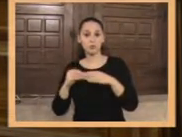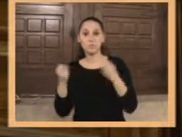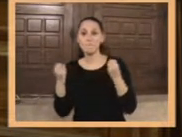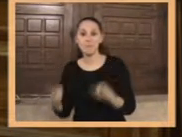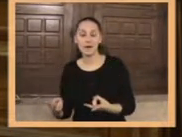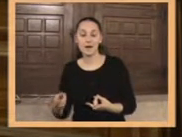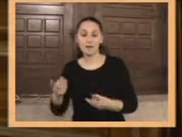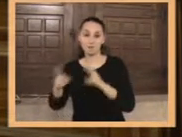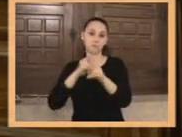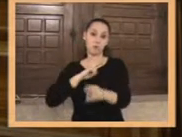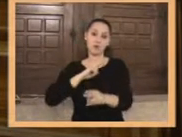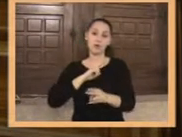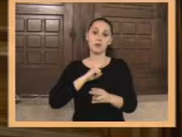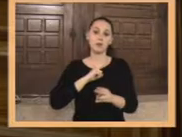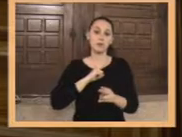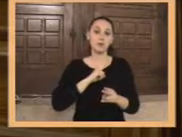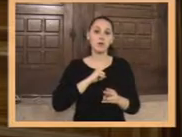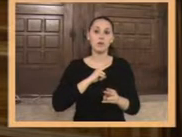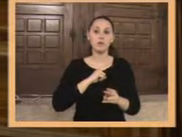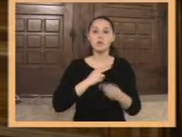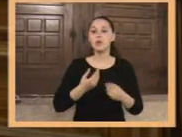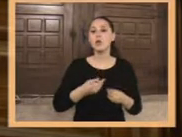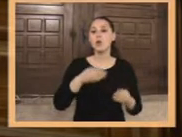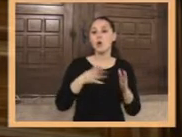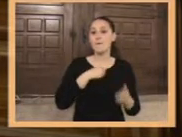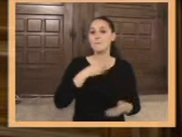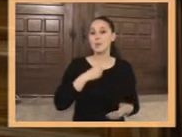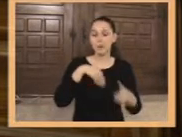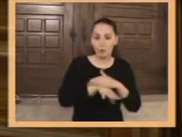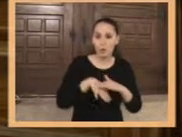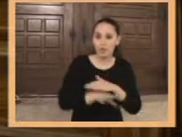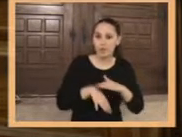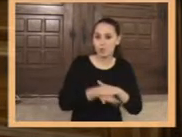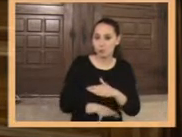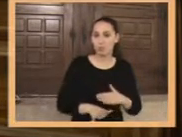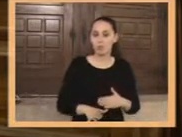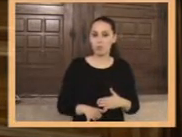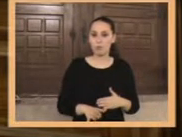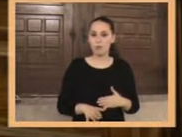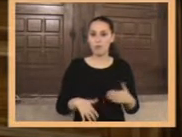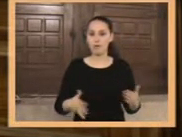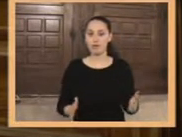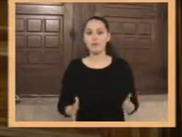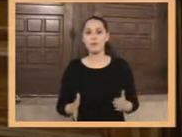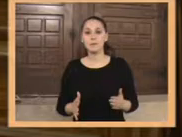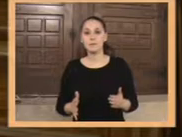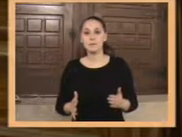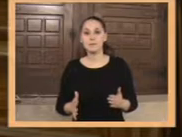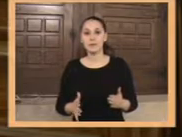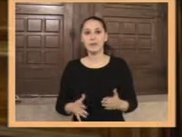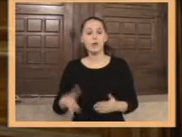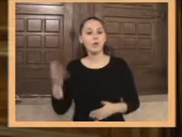que se nos aclarara la situación. Se nos explicó en ese momento por parte del concejal que es que habría que darle un fin concreto porque si